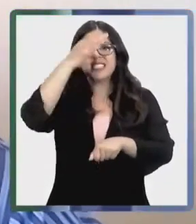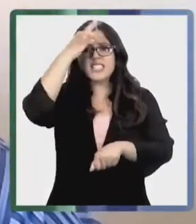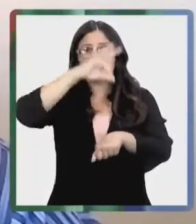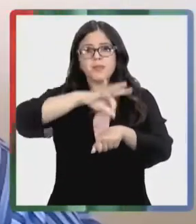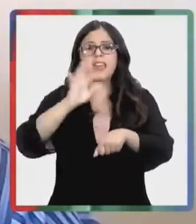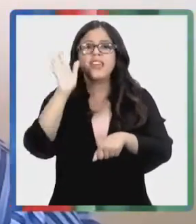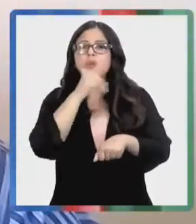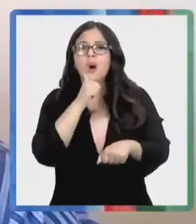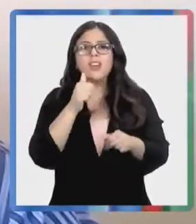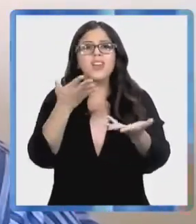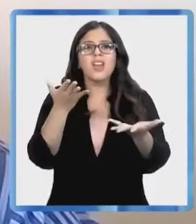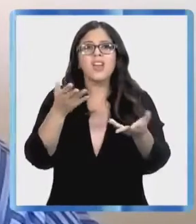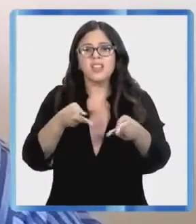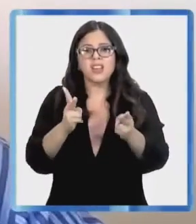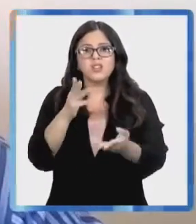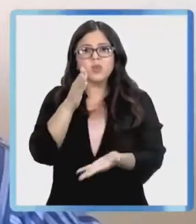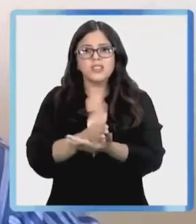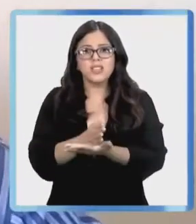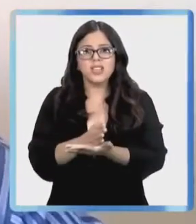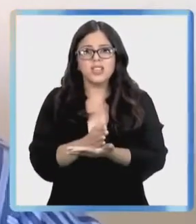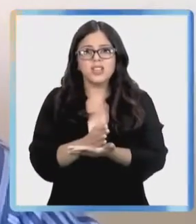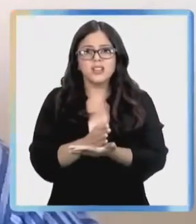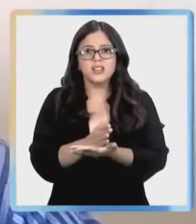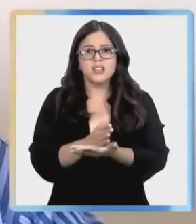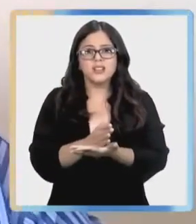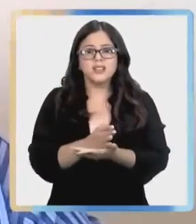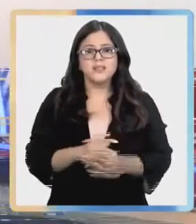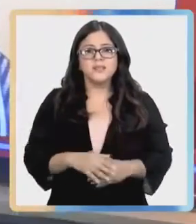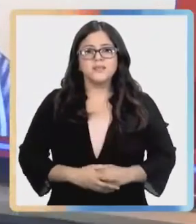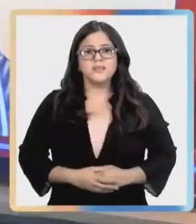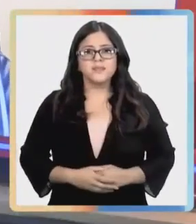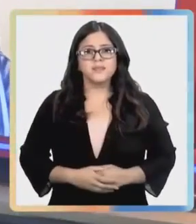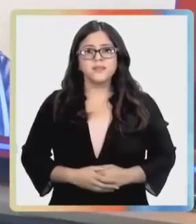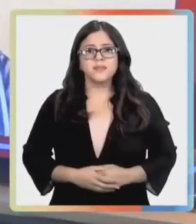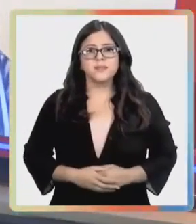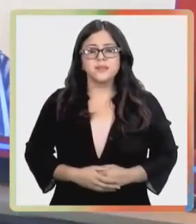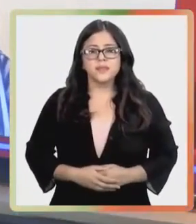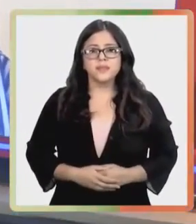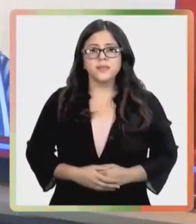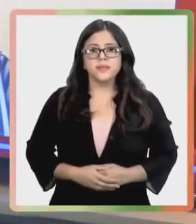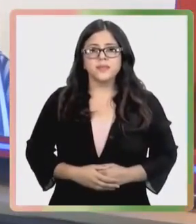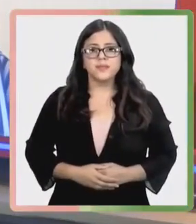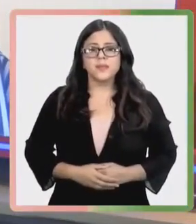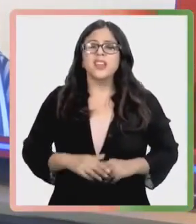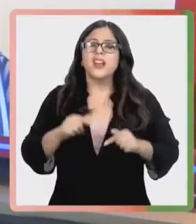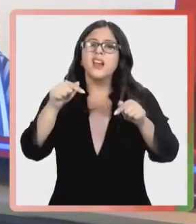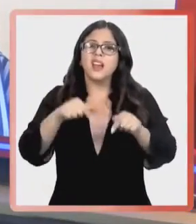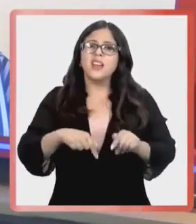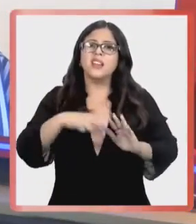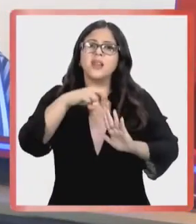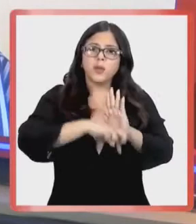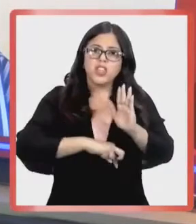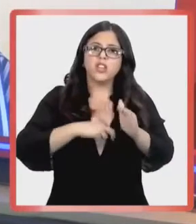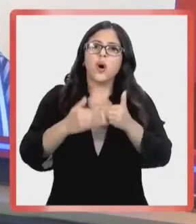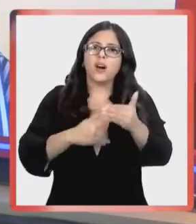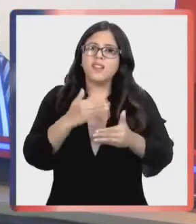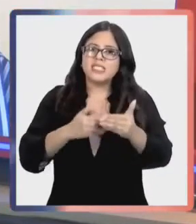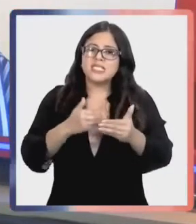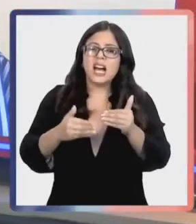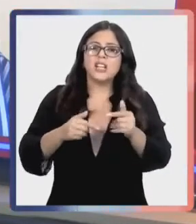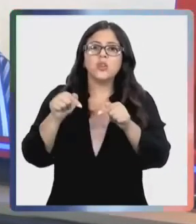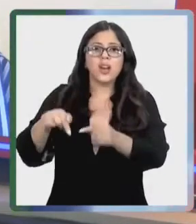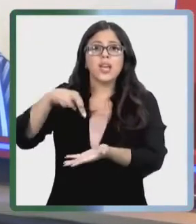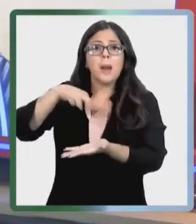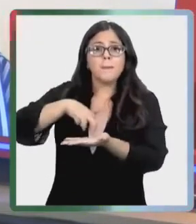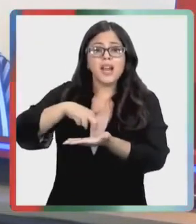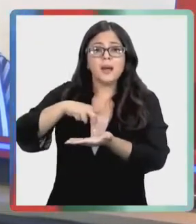tenga derechos exigibles. En ese plano están las cosas. Senador, en la medida que este proyecto fue avanzando en el Parlamento, se fue